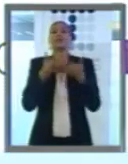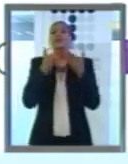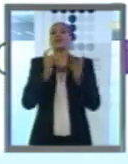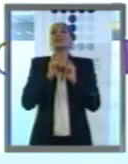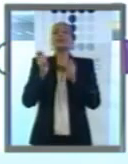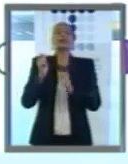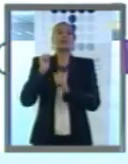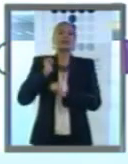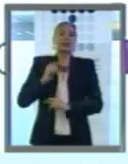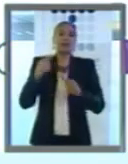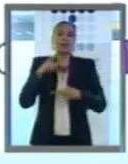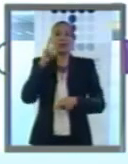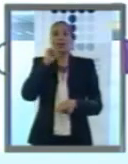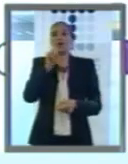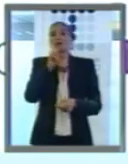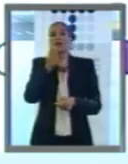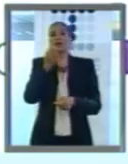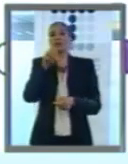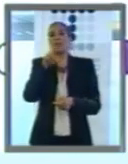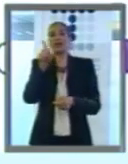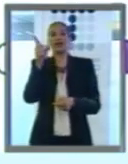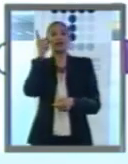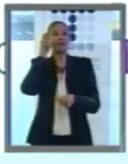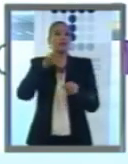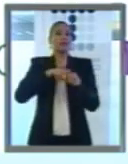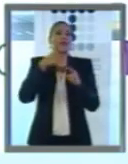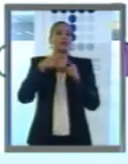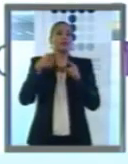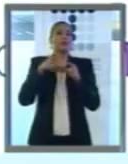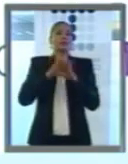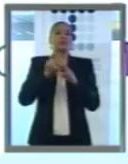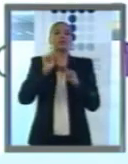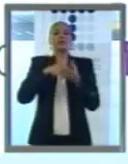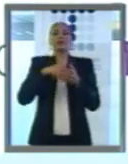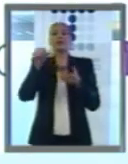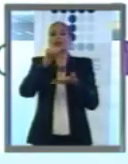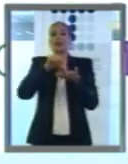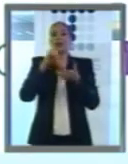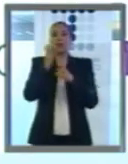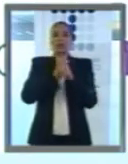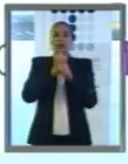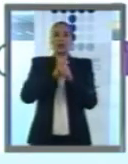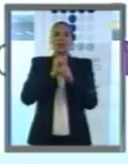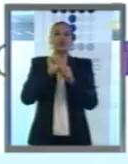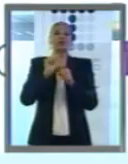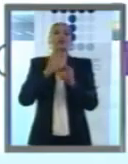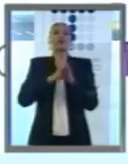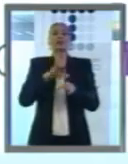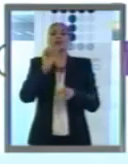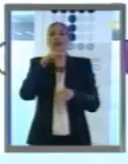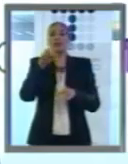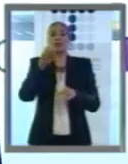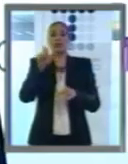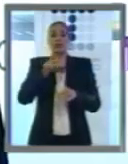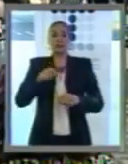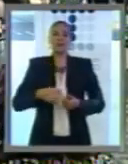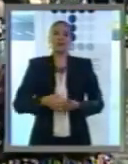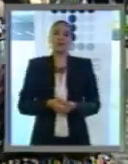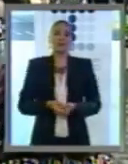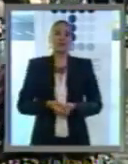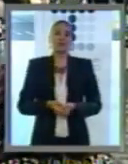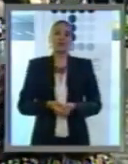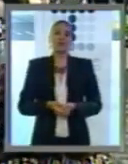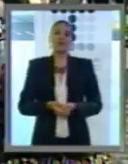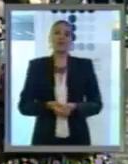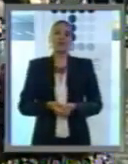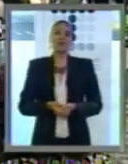la palabra a Lourdes Morales, ella es directora de la Red por la Rendición de Cuentas del Centro de Investigación y Docencia Económica, CIDE. Por favor, Lourdes.